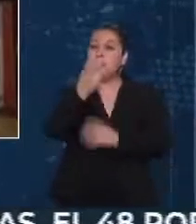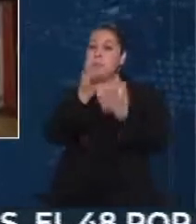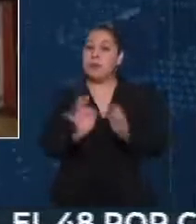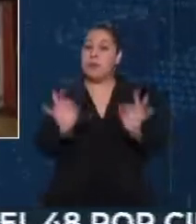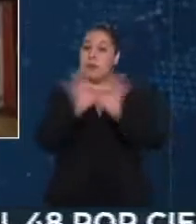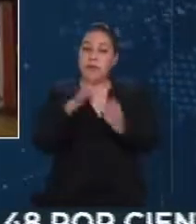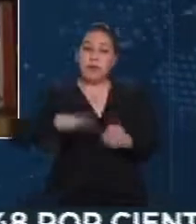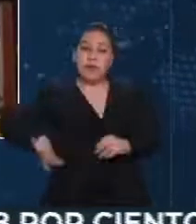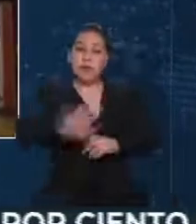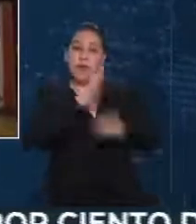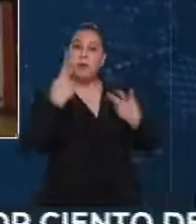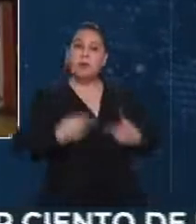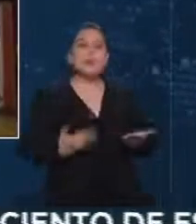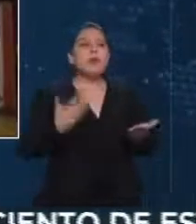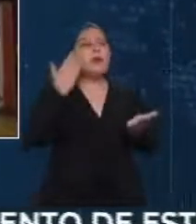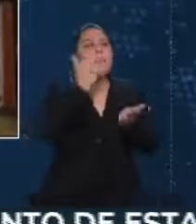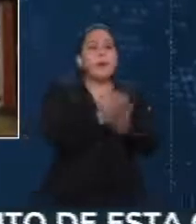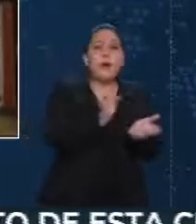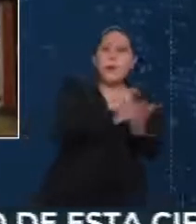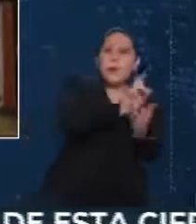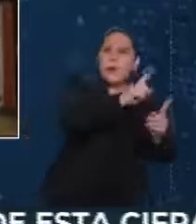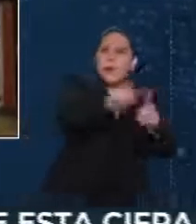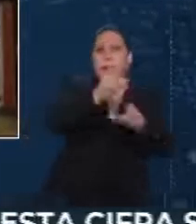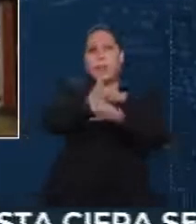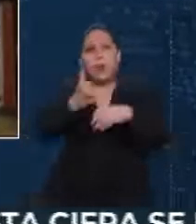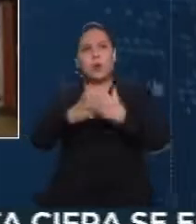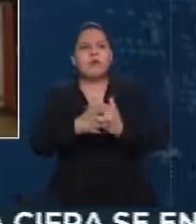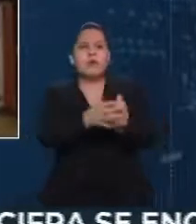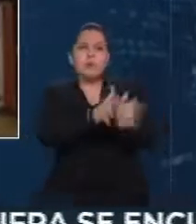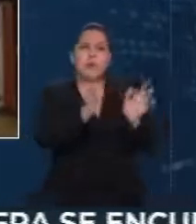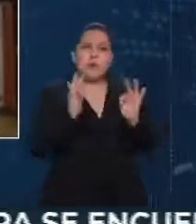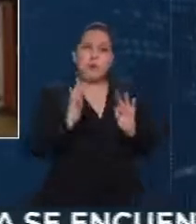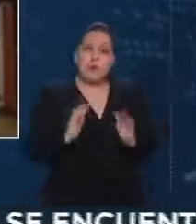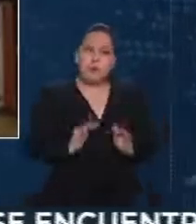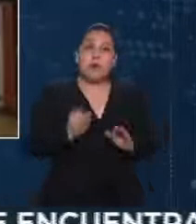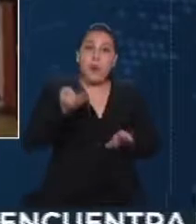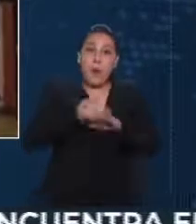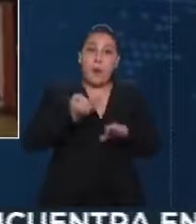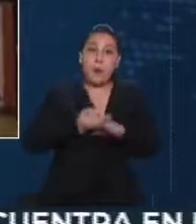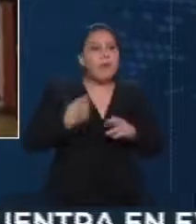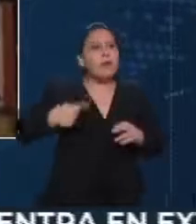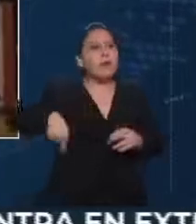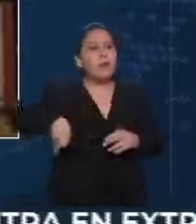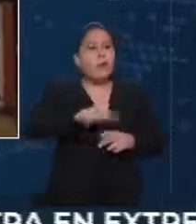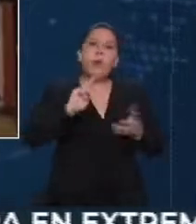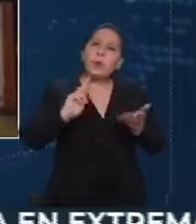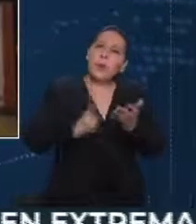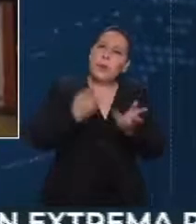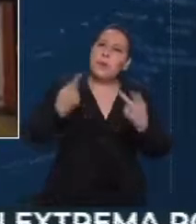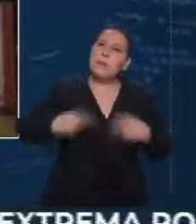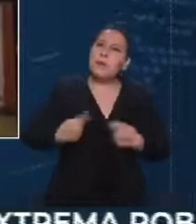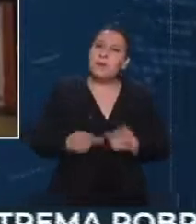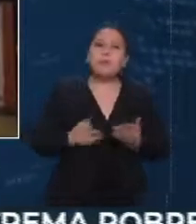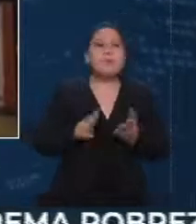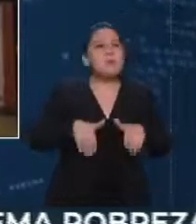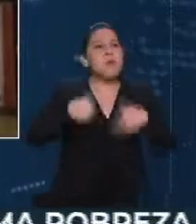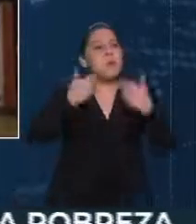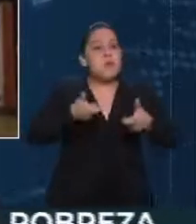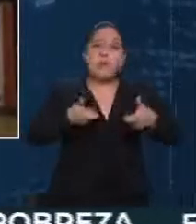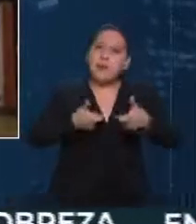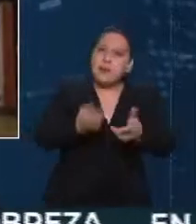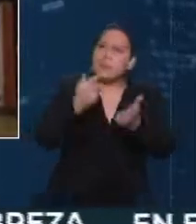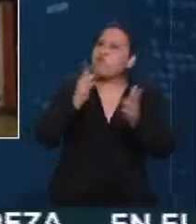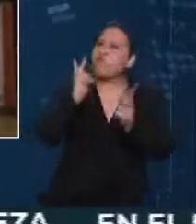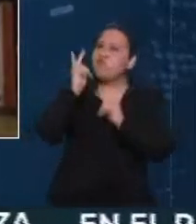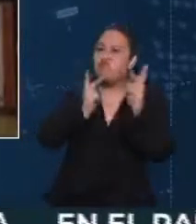llegó a su nivel más alto desde marzo del año pasado, ¿no? Es señal de que el consumo se va recuperando y también esto va vinculado,